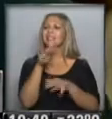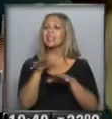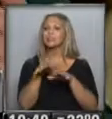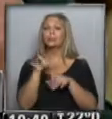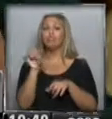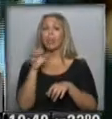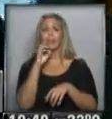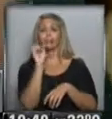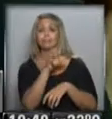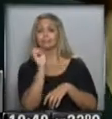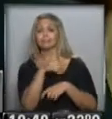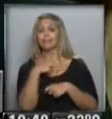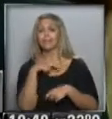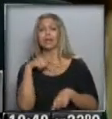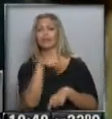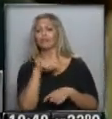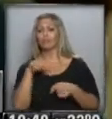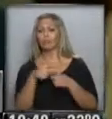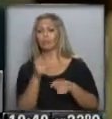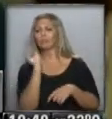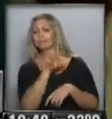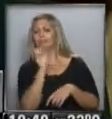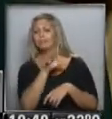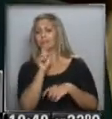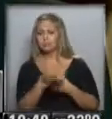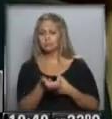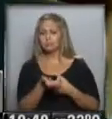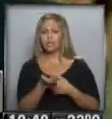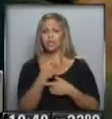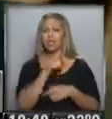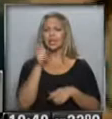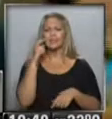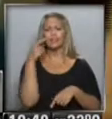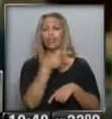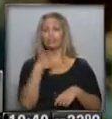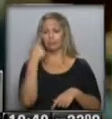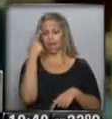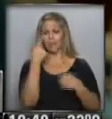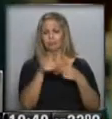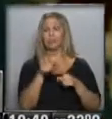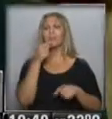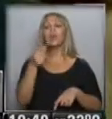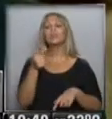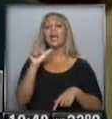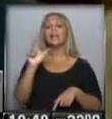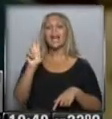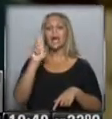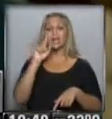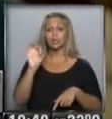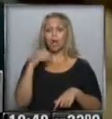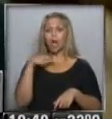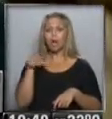lo que hay es una descalificación política integral de lo que significa nuestra iniciativa. El capítulo, ¿no?, carrió esa parte, porque ahora metió a la UCR, al